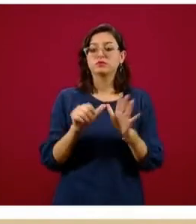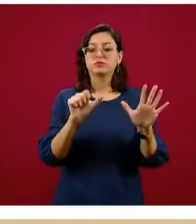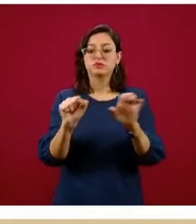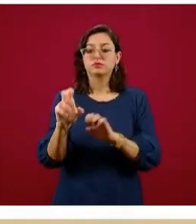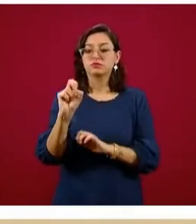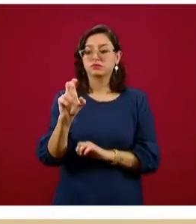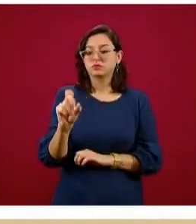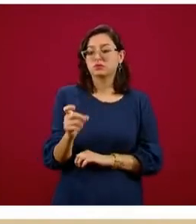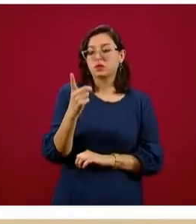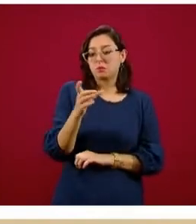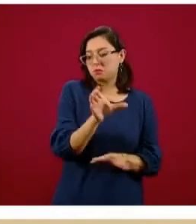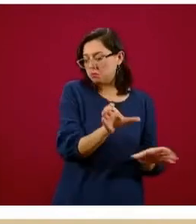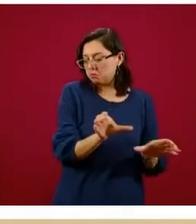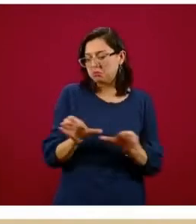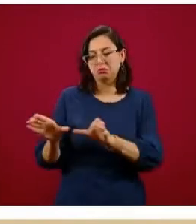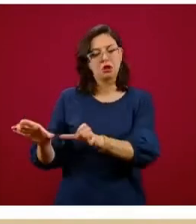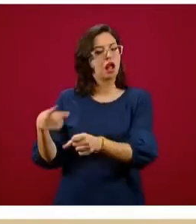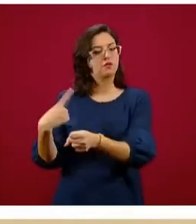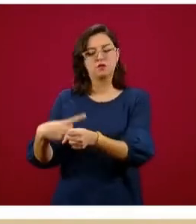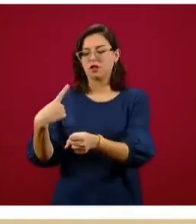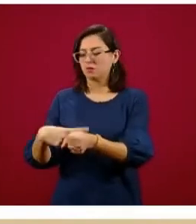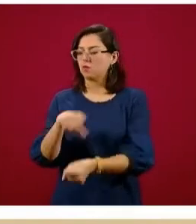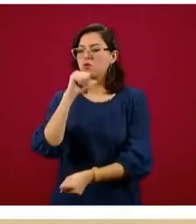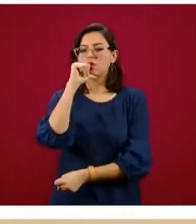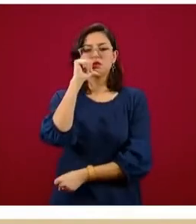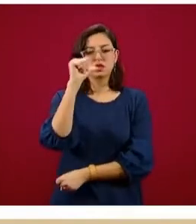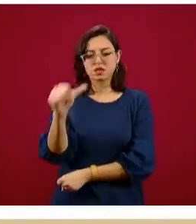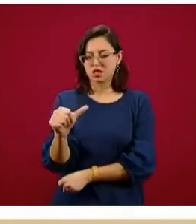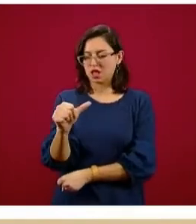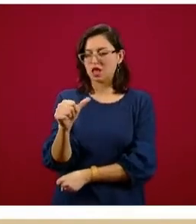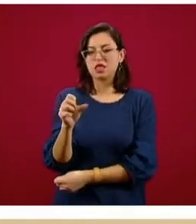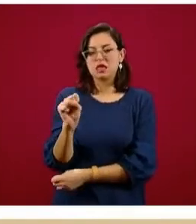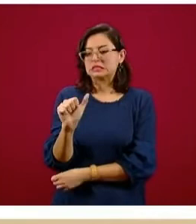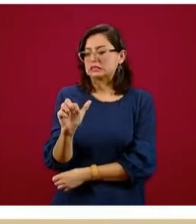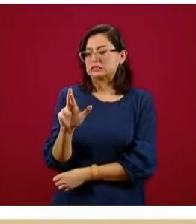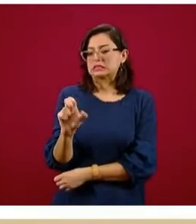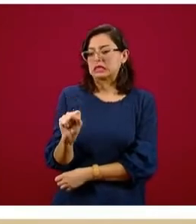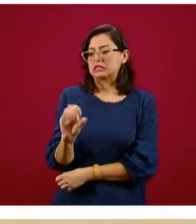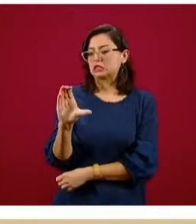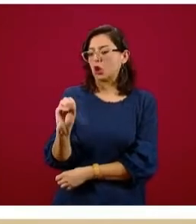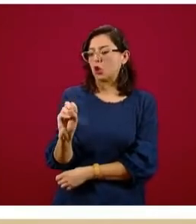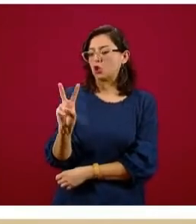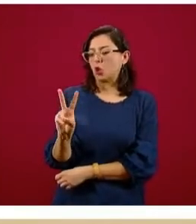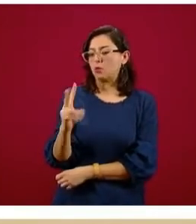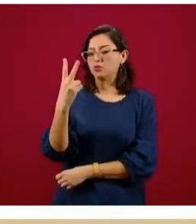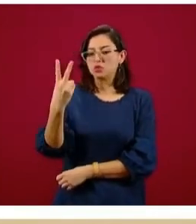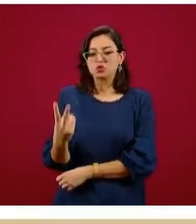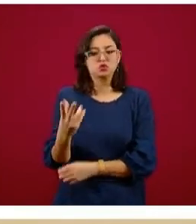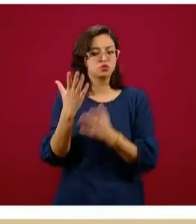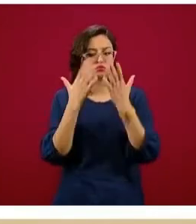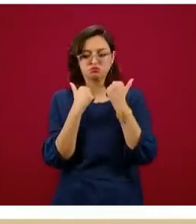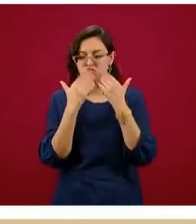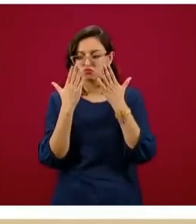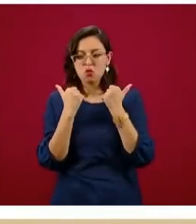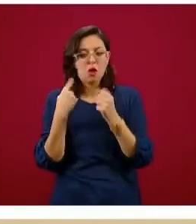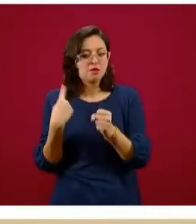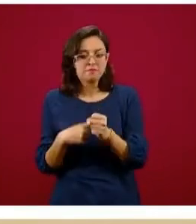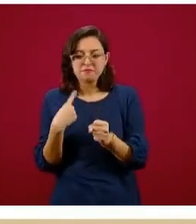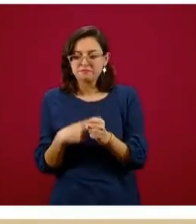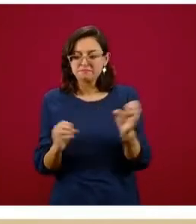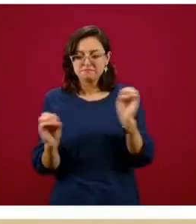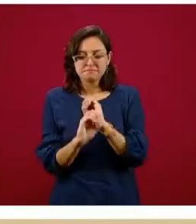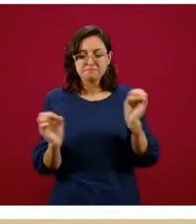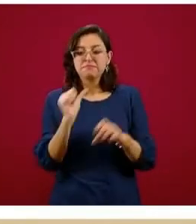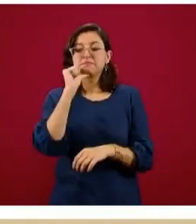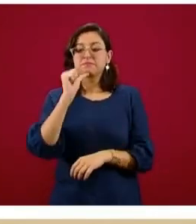89.631 personas han dado negativo a la prueba para SARS-CoV-2, es decir, fueron descartadas de tener la enfermedad,